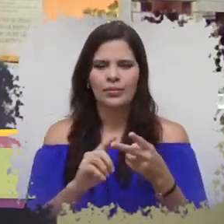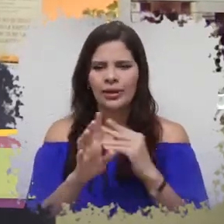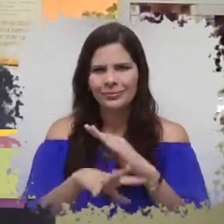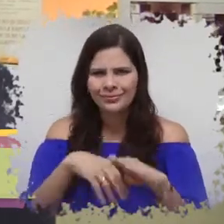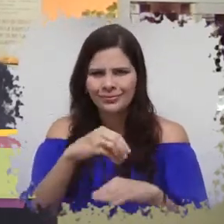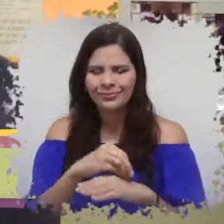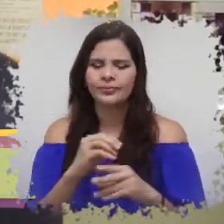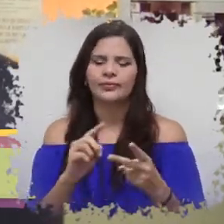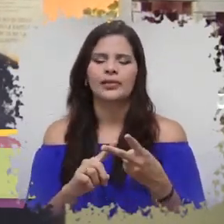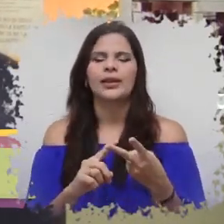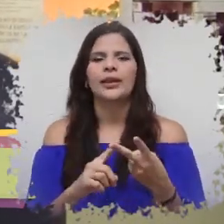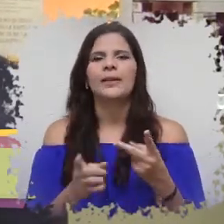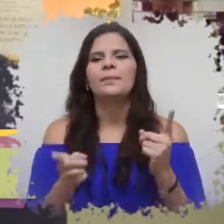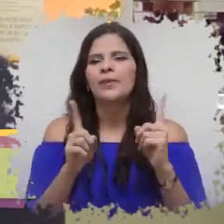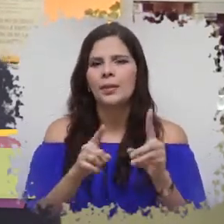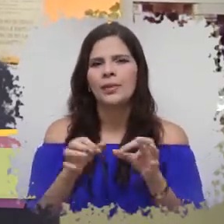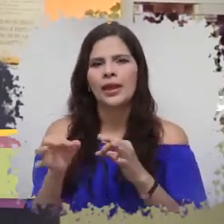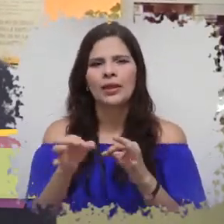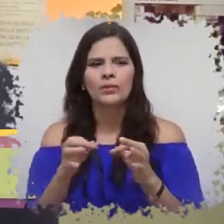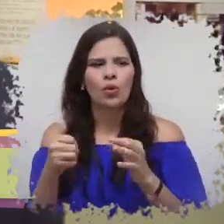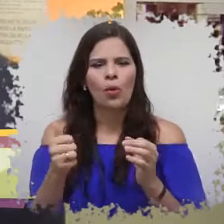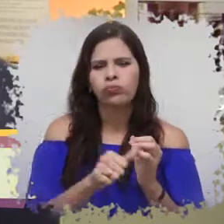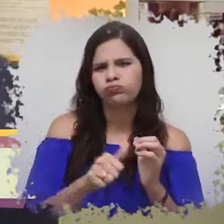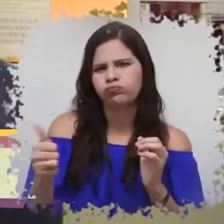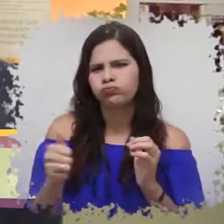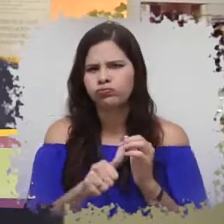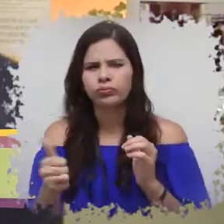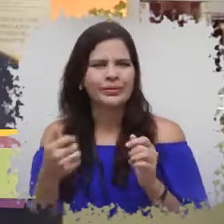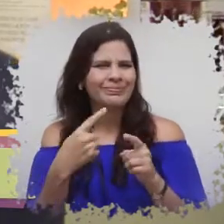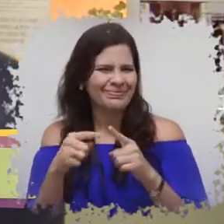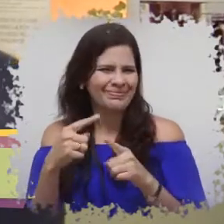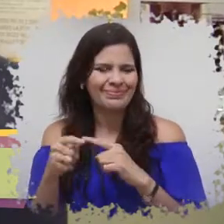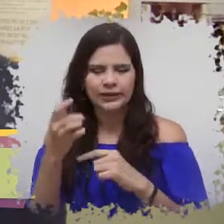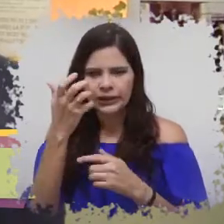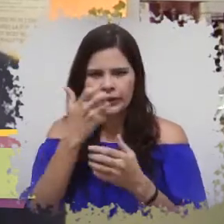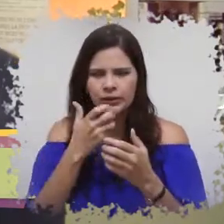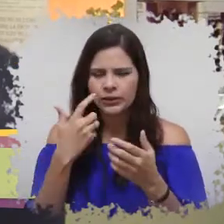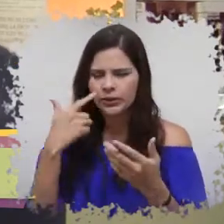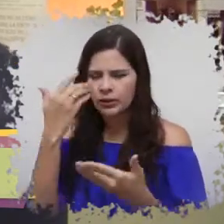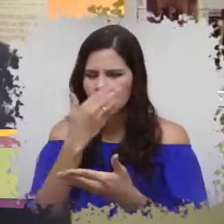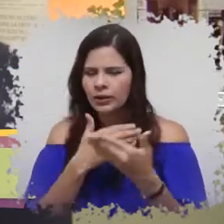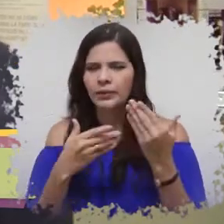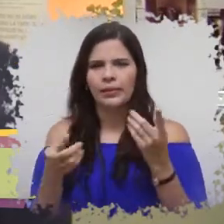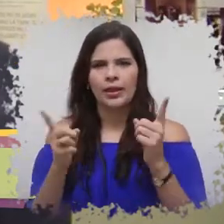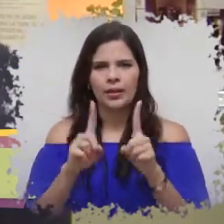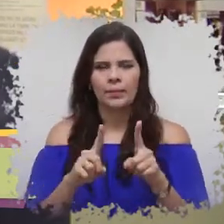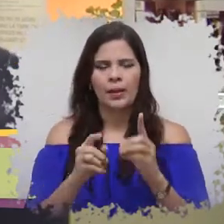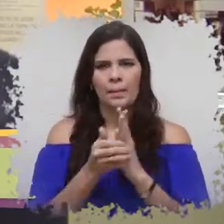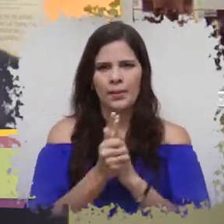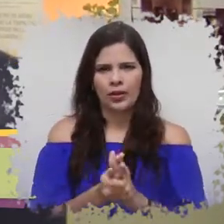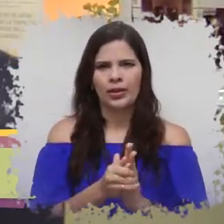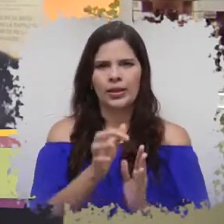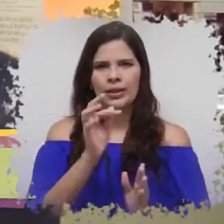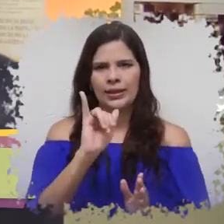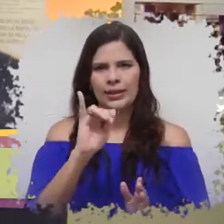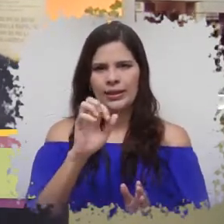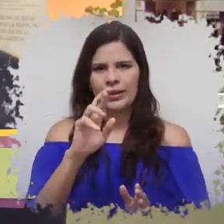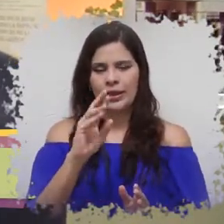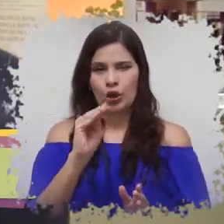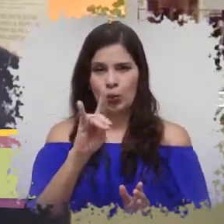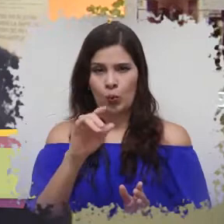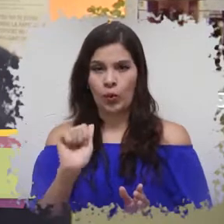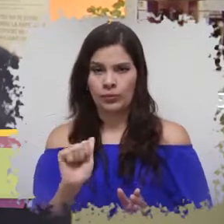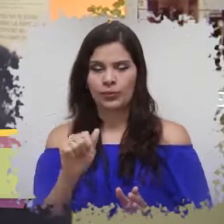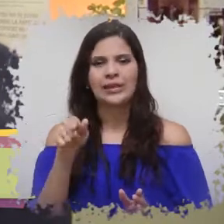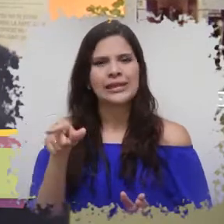residuos, trabajamos con los diferentes módulos que están establecidos en la prueba y en la metodología Tier